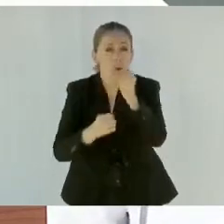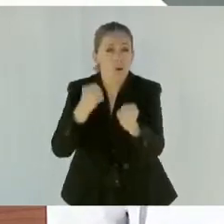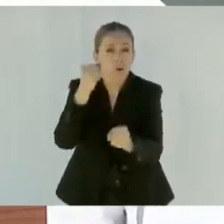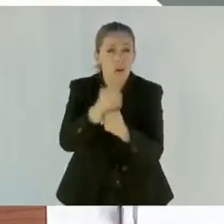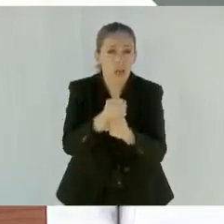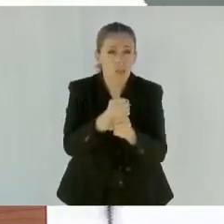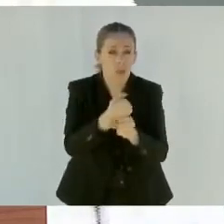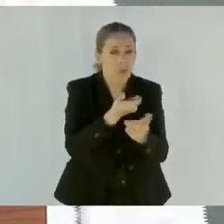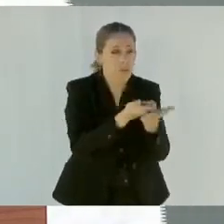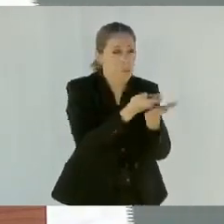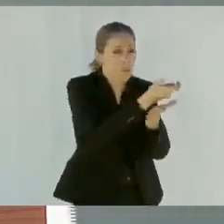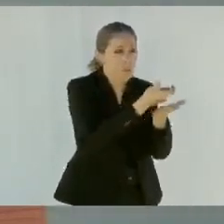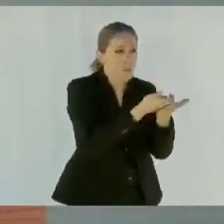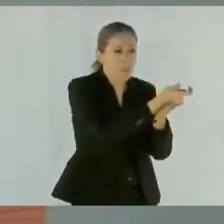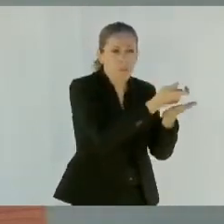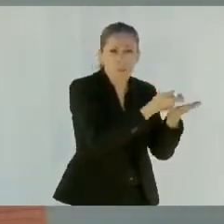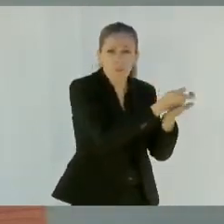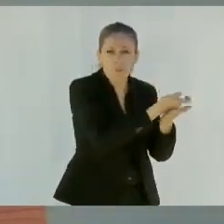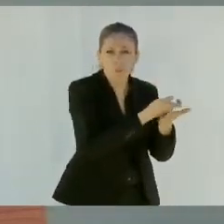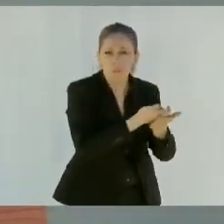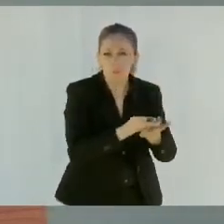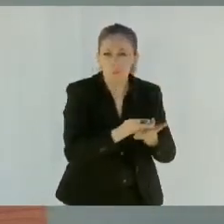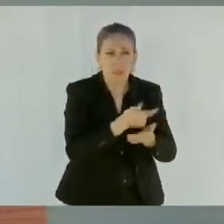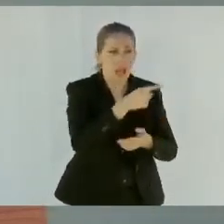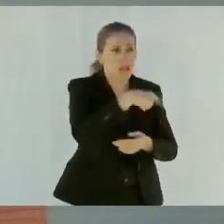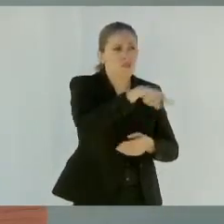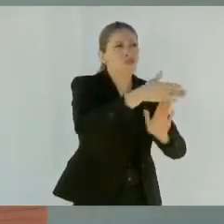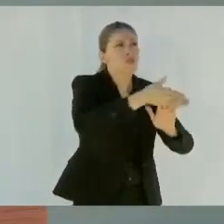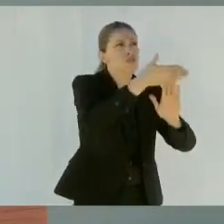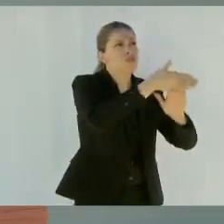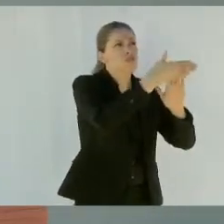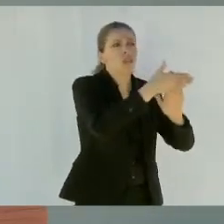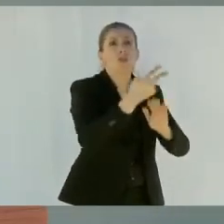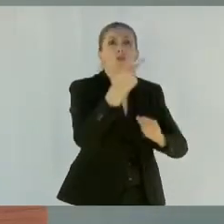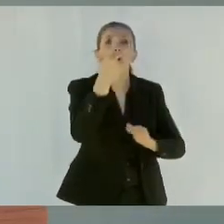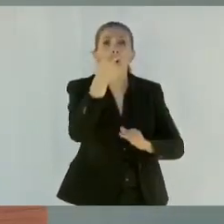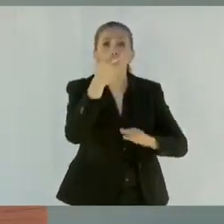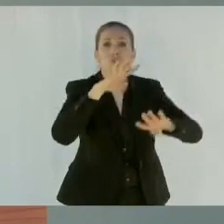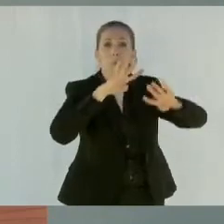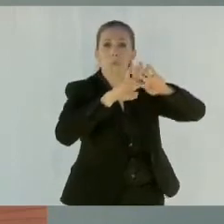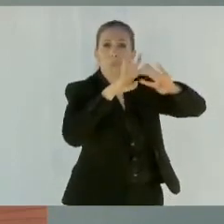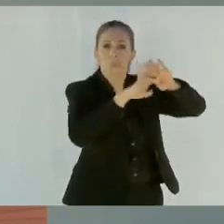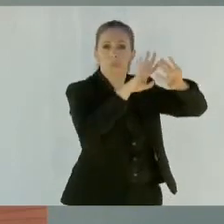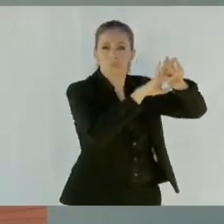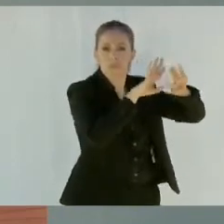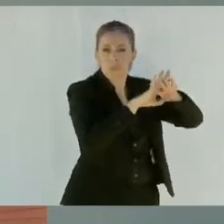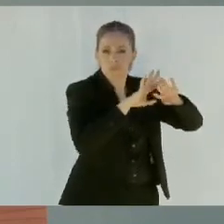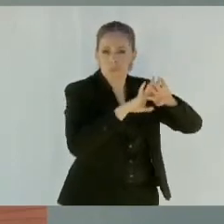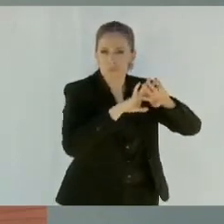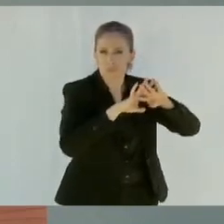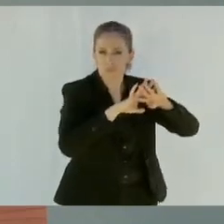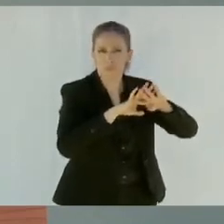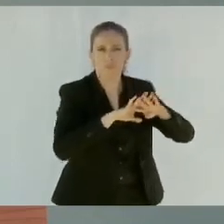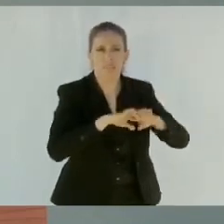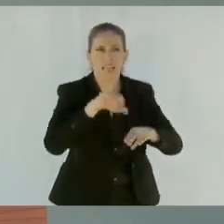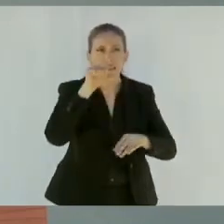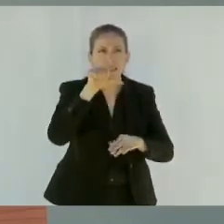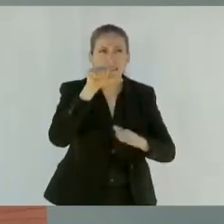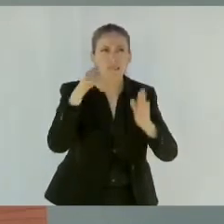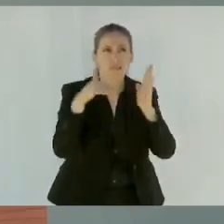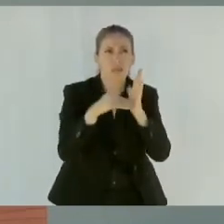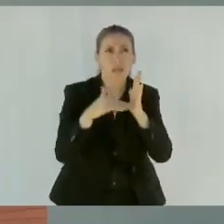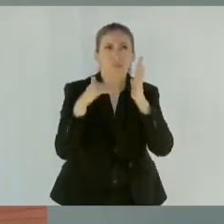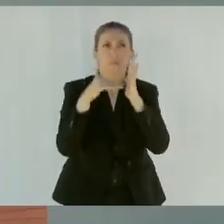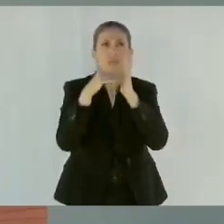pagar a los que hicieron esos 8 reclusorios. 16 mil millones de pesos al año. Acabo de